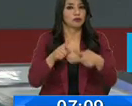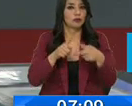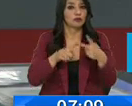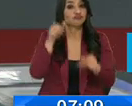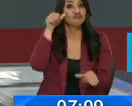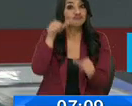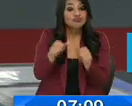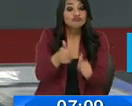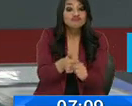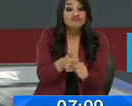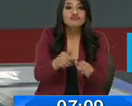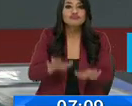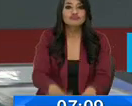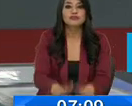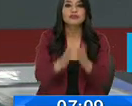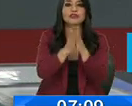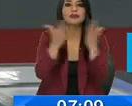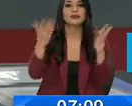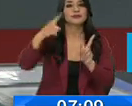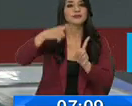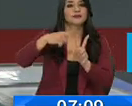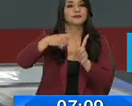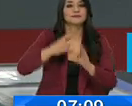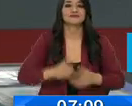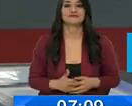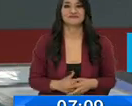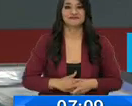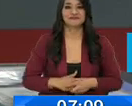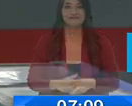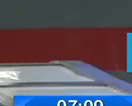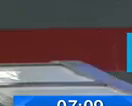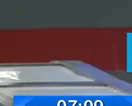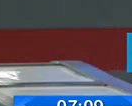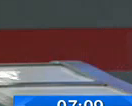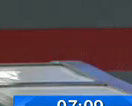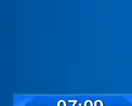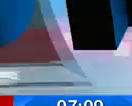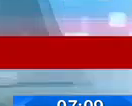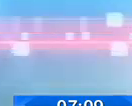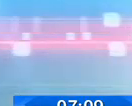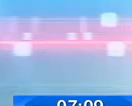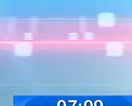cita en pocos minutos en esta interesante entrevista.